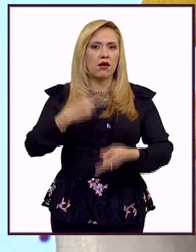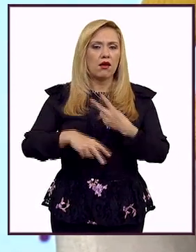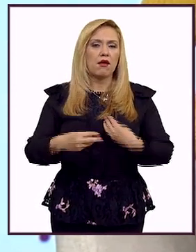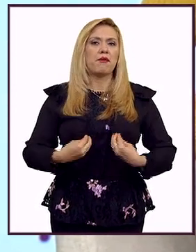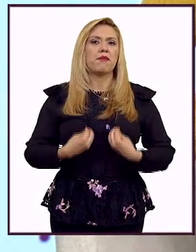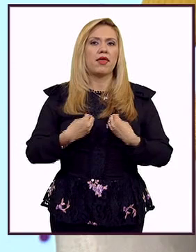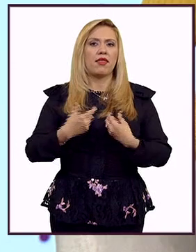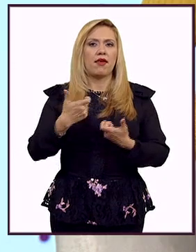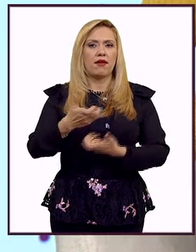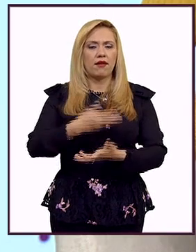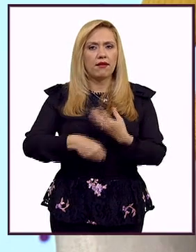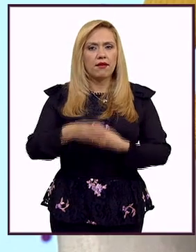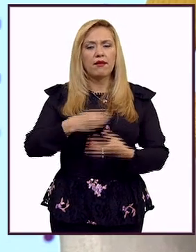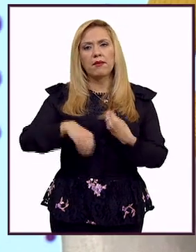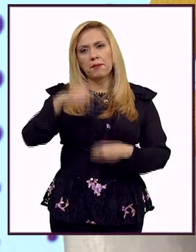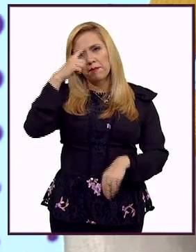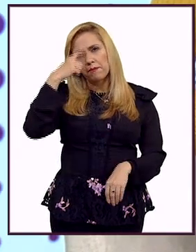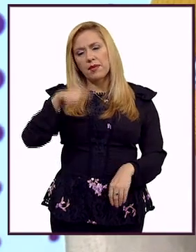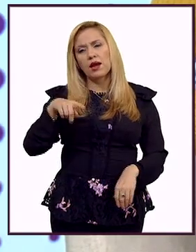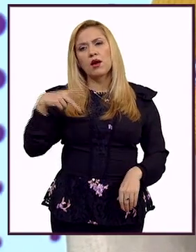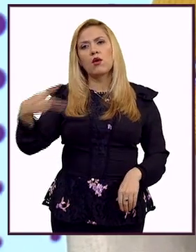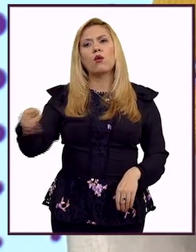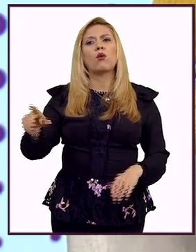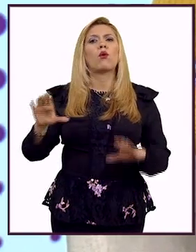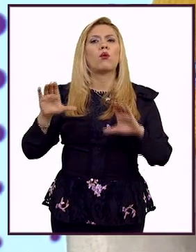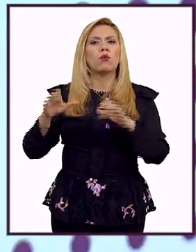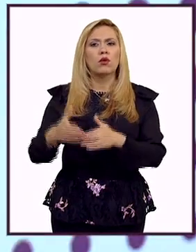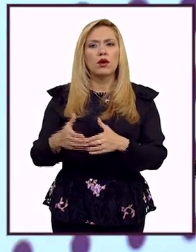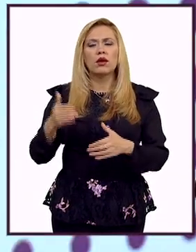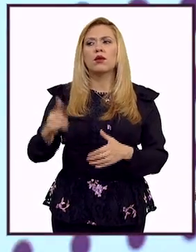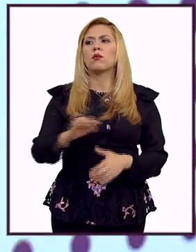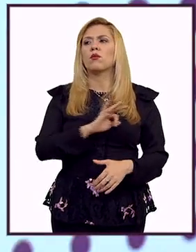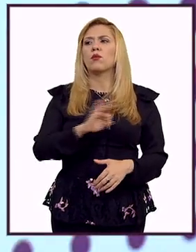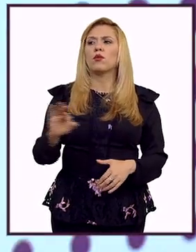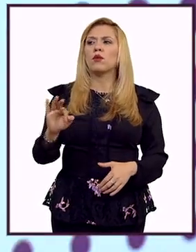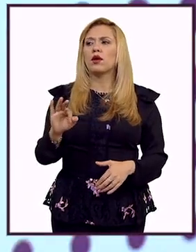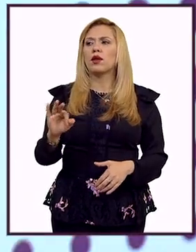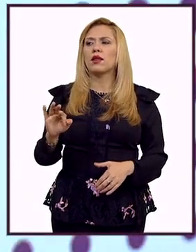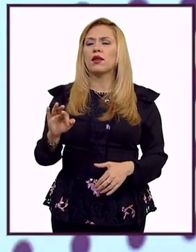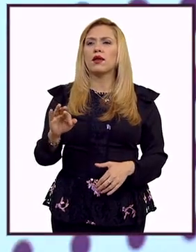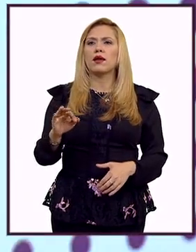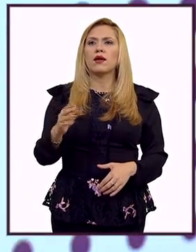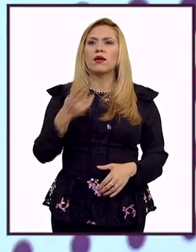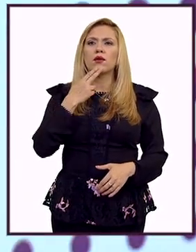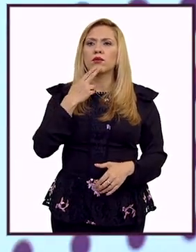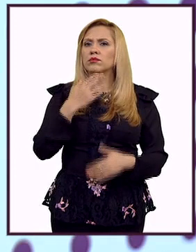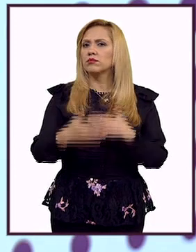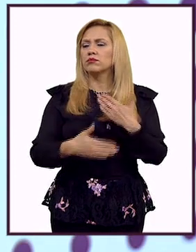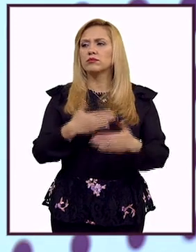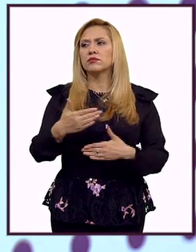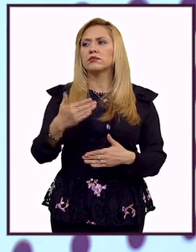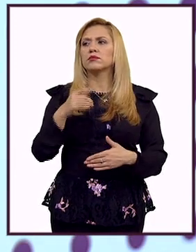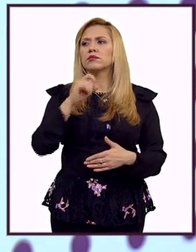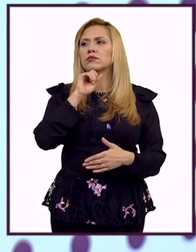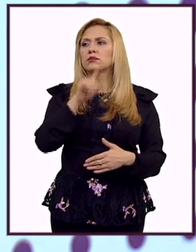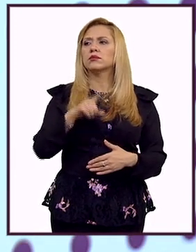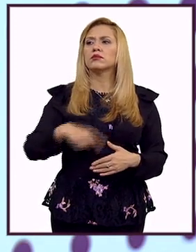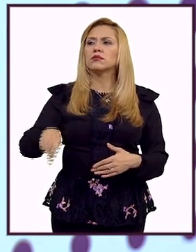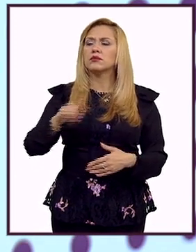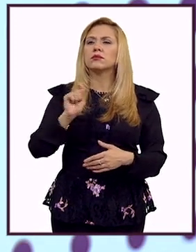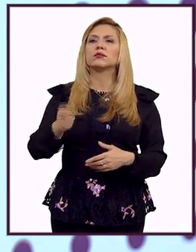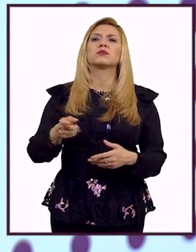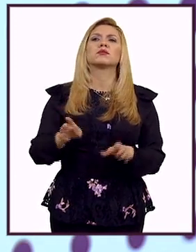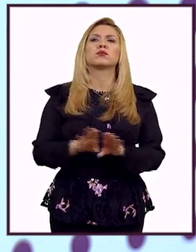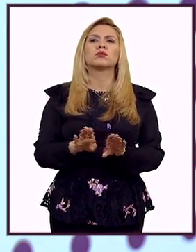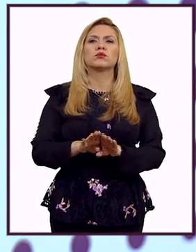que lo que producen no solamente sea para sus comunidades, sino que pueda servir. Y ahí, bueno, han pasado por la discusión desde la agroecología